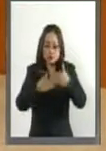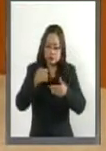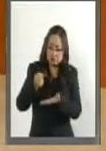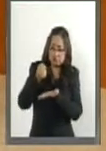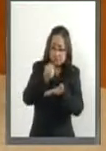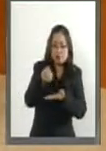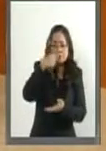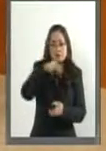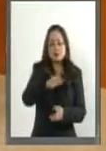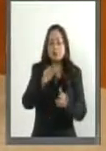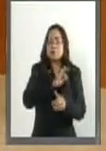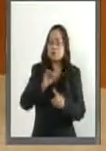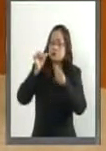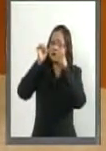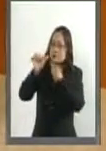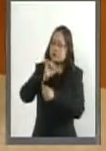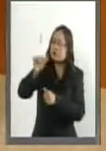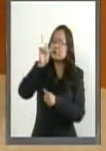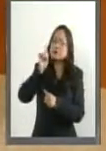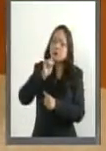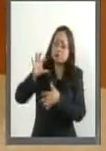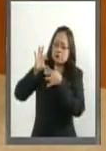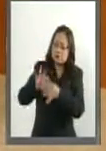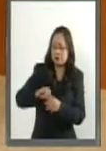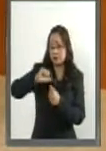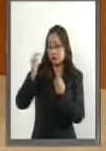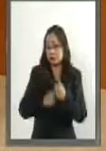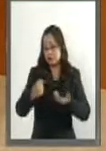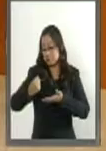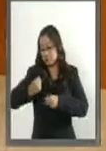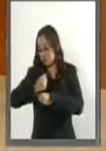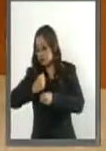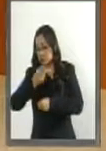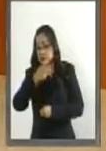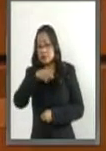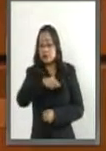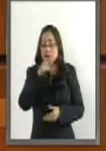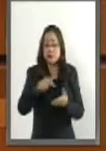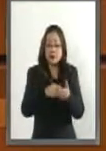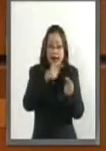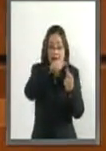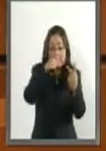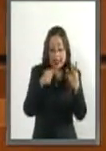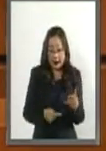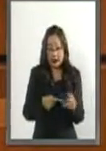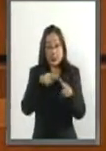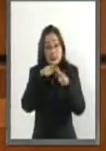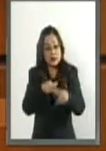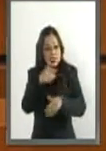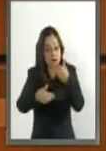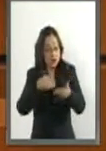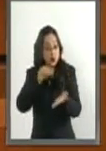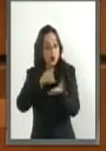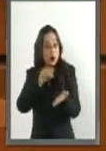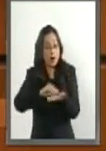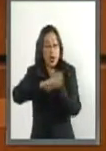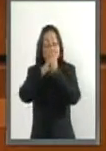atendiendo a las mujeres que son víctimas de violencia y evitar que esos casos de violencia se